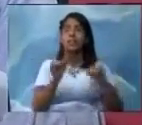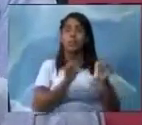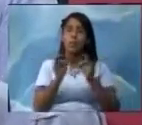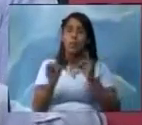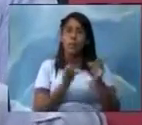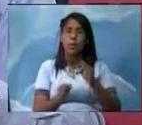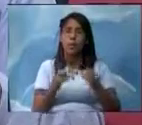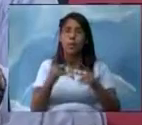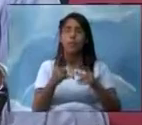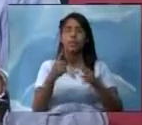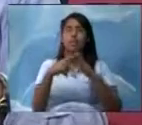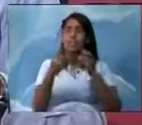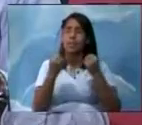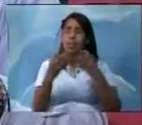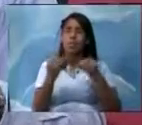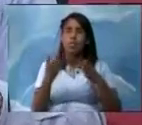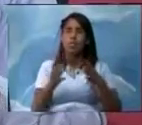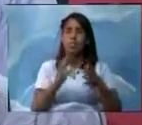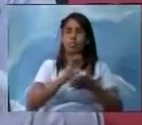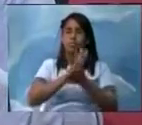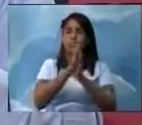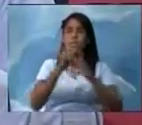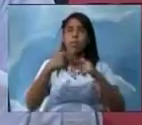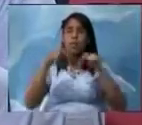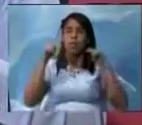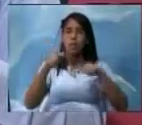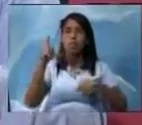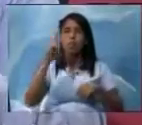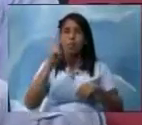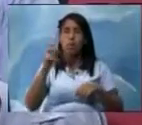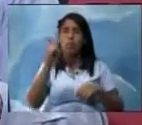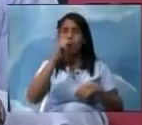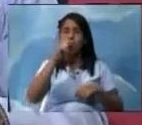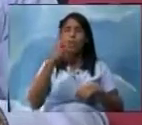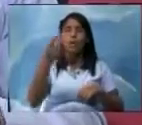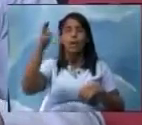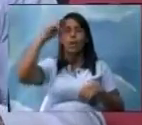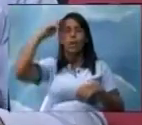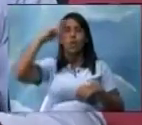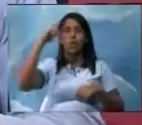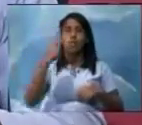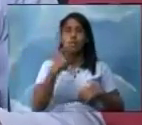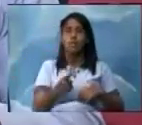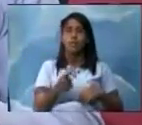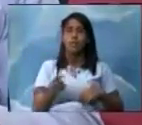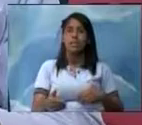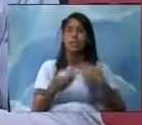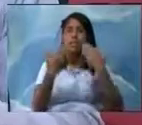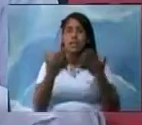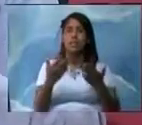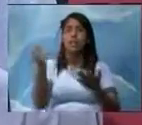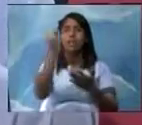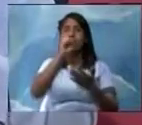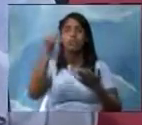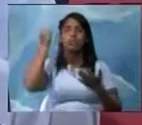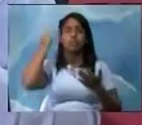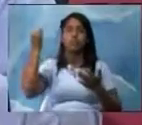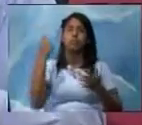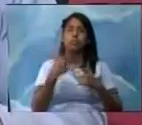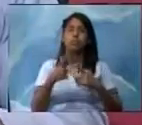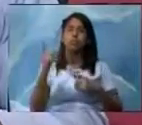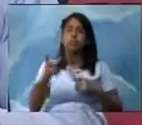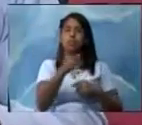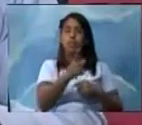preparado en tantas cosas fracasaron pero aquí vemos un Daniel que reconoce Y dice él da sabiduría a los